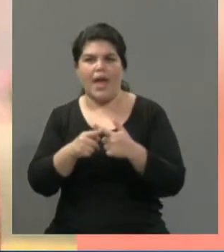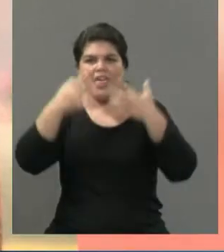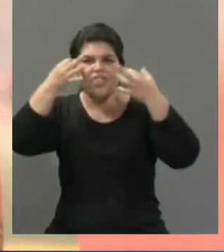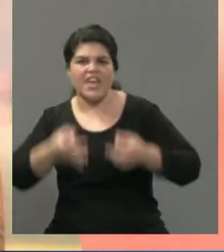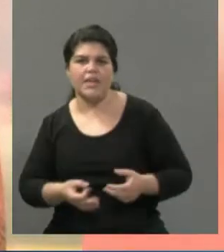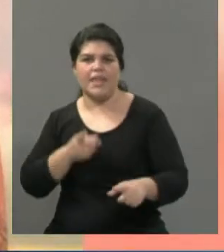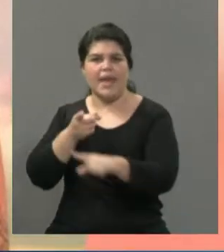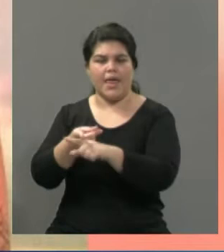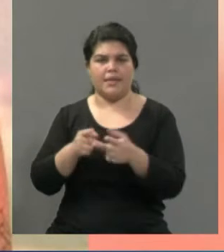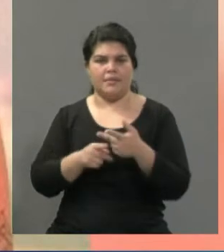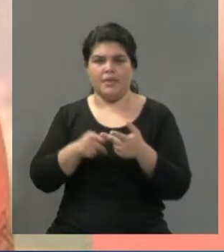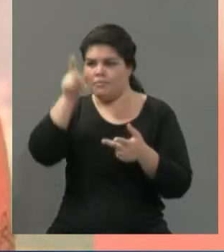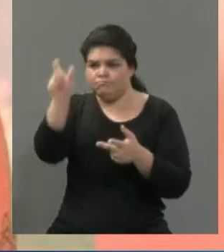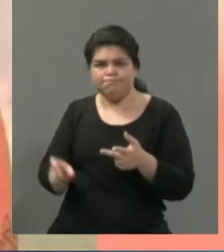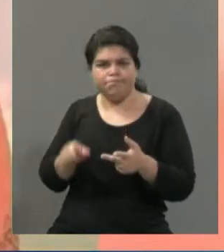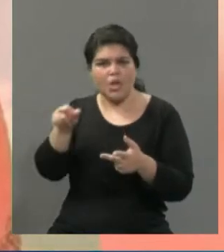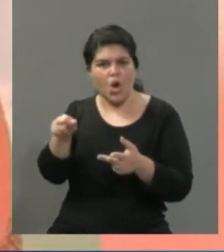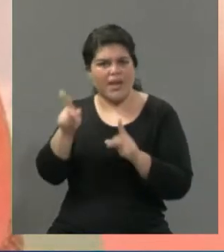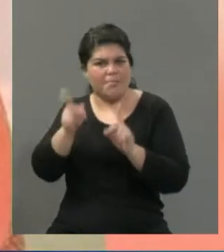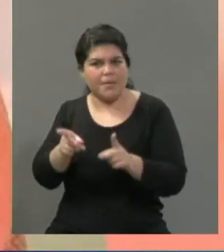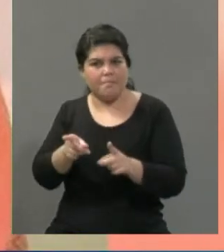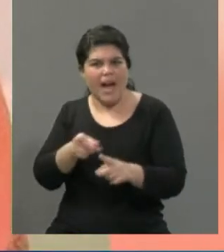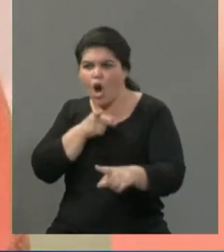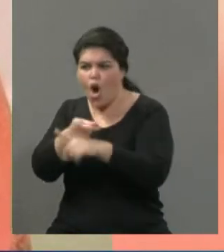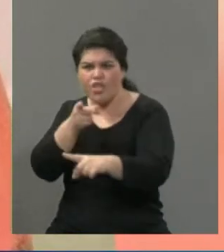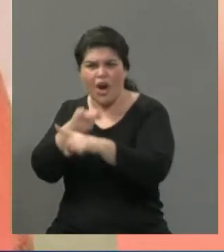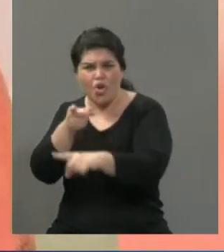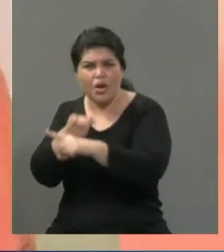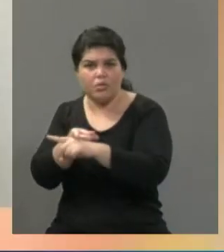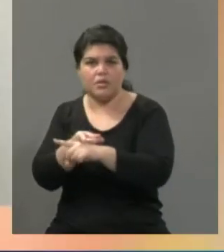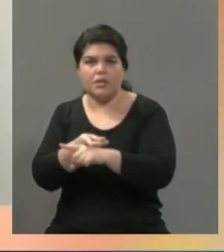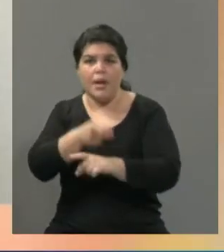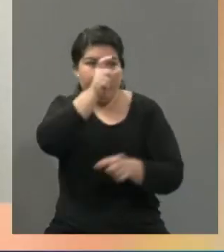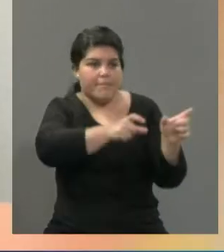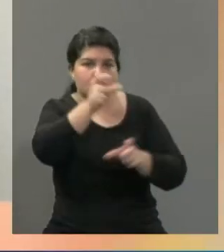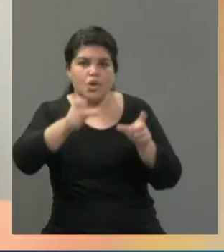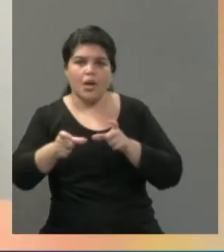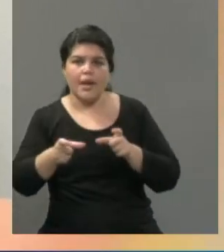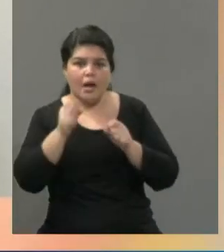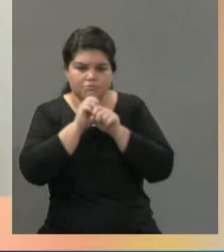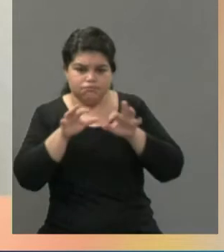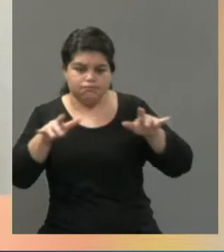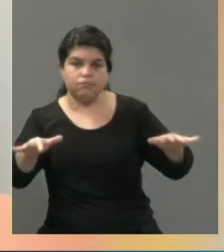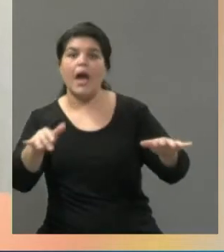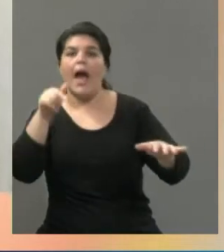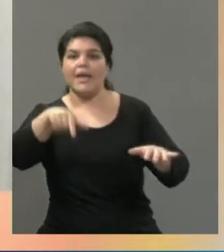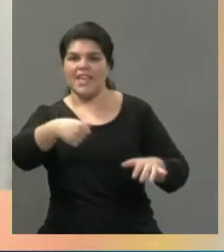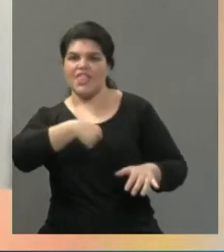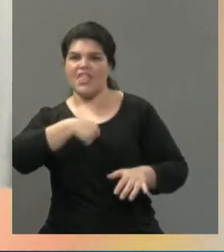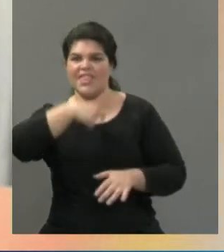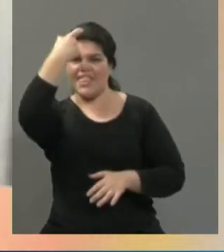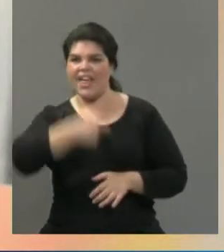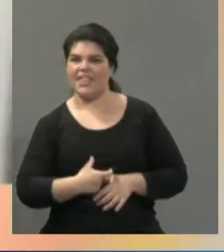la reputación en el caso de Florencia Peña, es decir, la imagen que las demás personas se forman de nosotras a partir de nuestra identidad digital. Y,